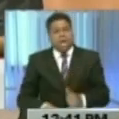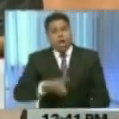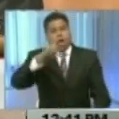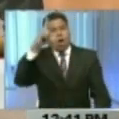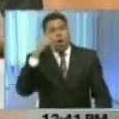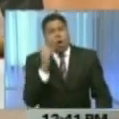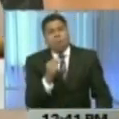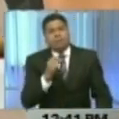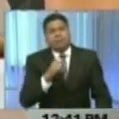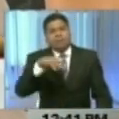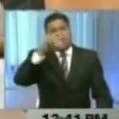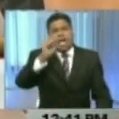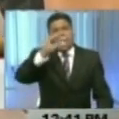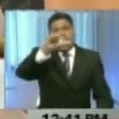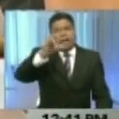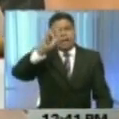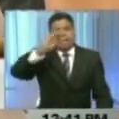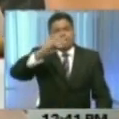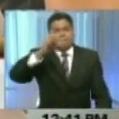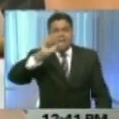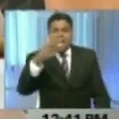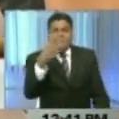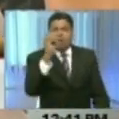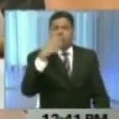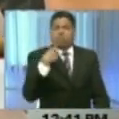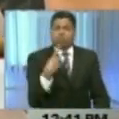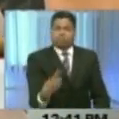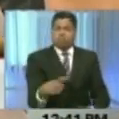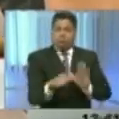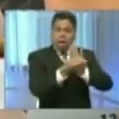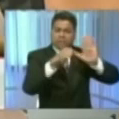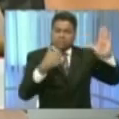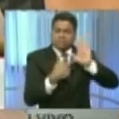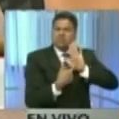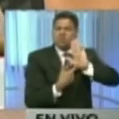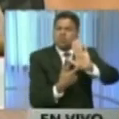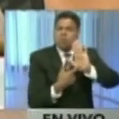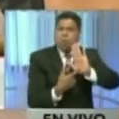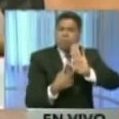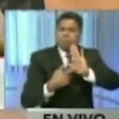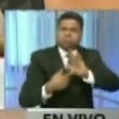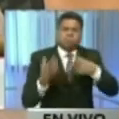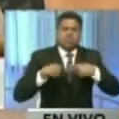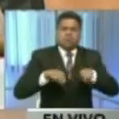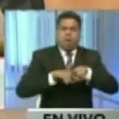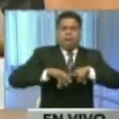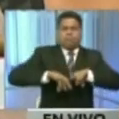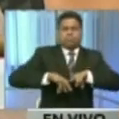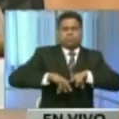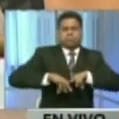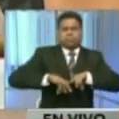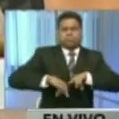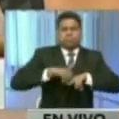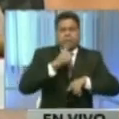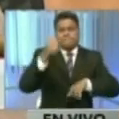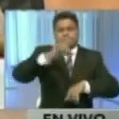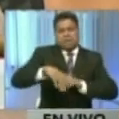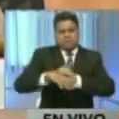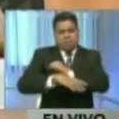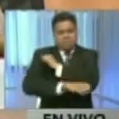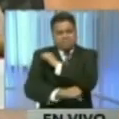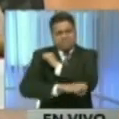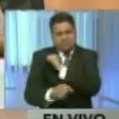estaba haciendo un uso fraudulento de este artículo, de la carta y de su actuación